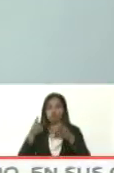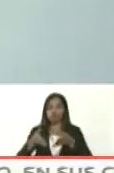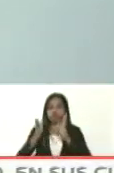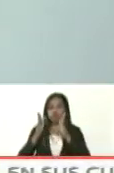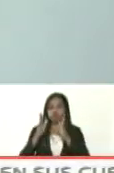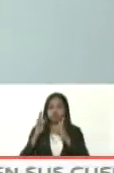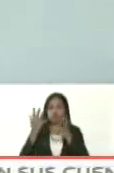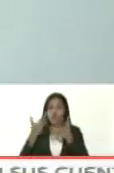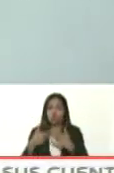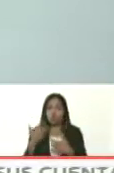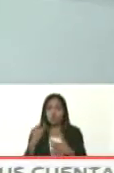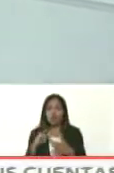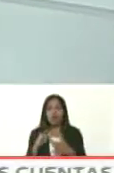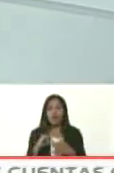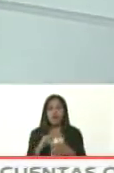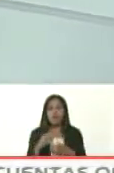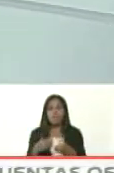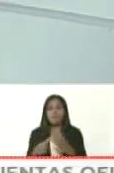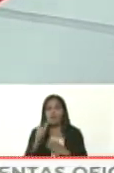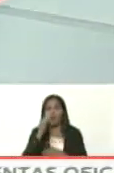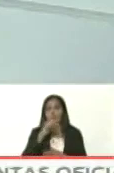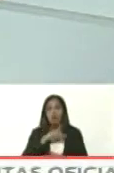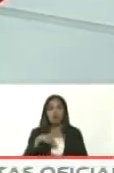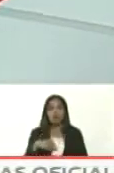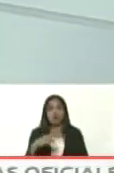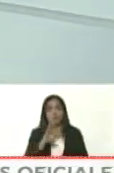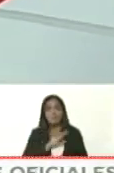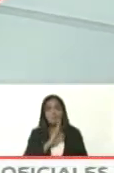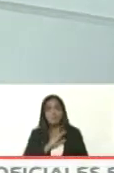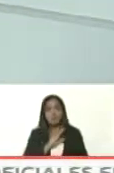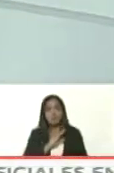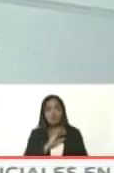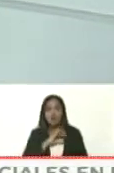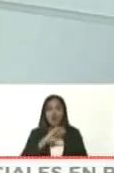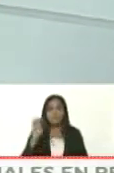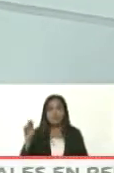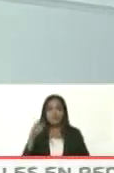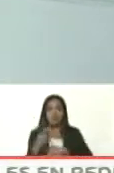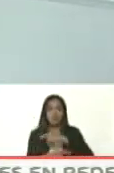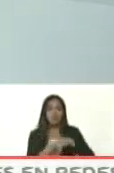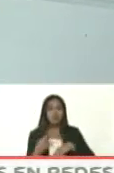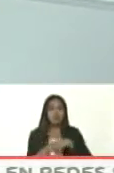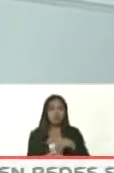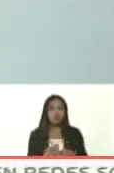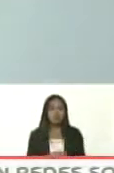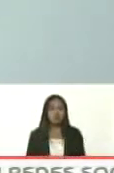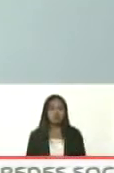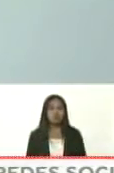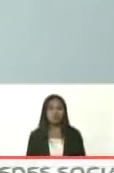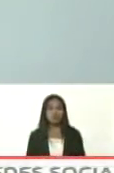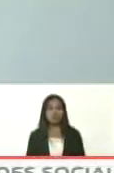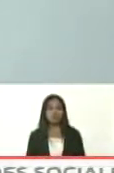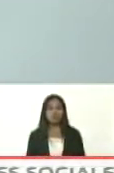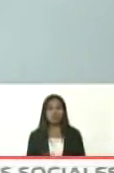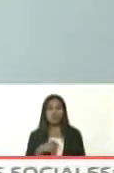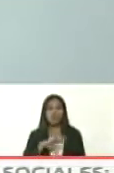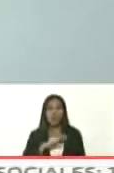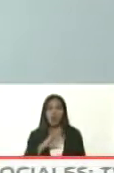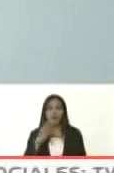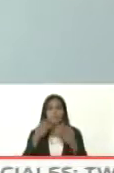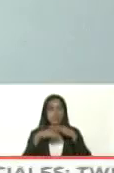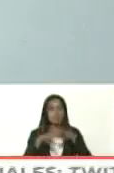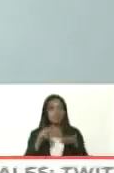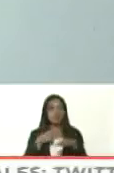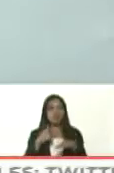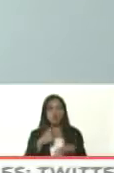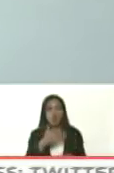para hacer los tanques de agua nosotros. La patria, la revolución, es una bendición, ¿verdad? Bueno, yo